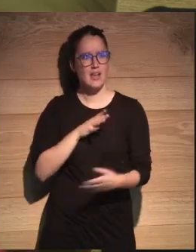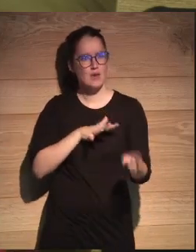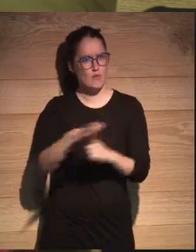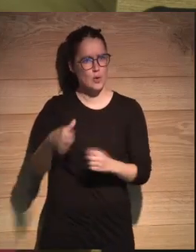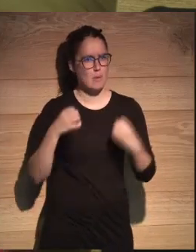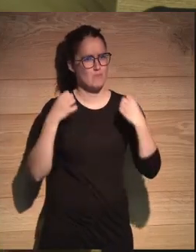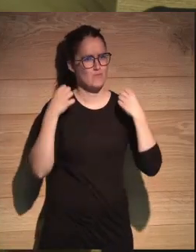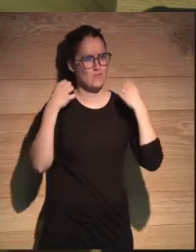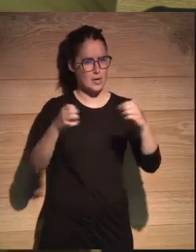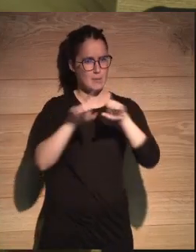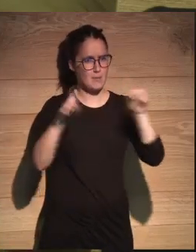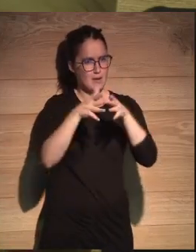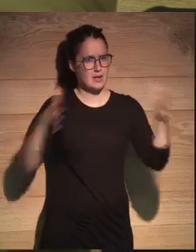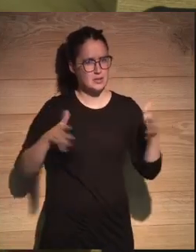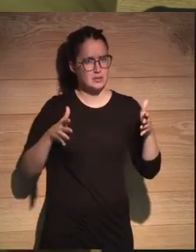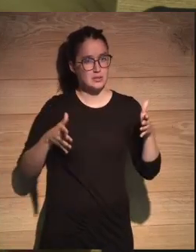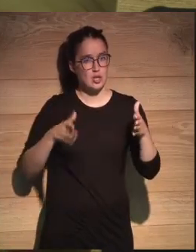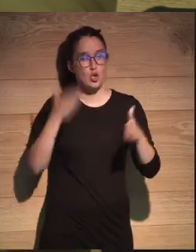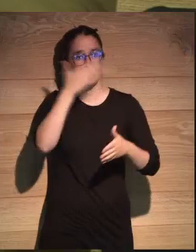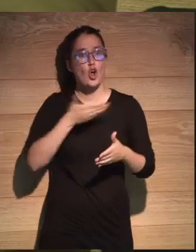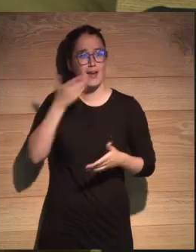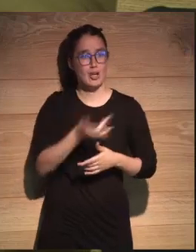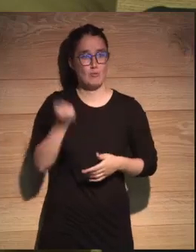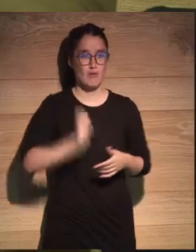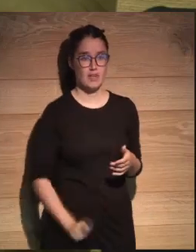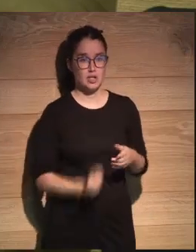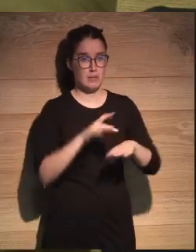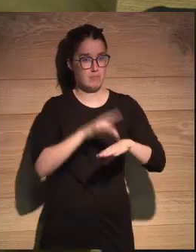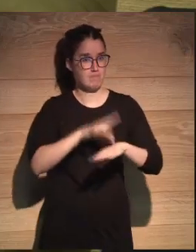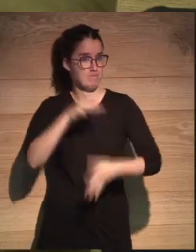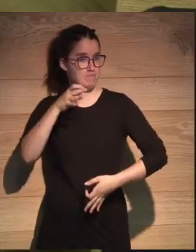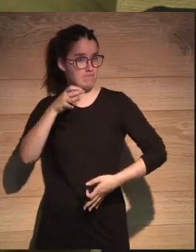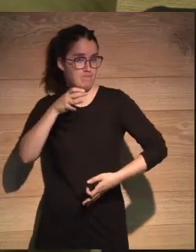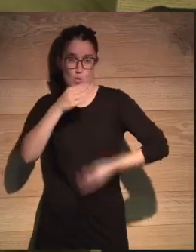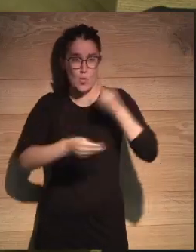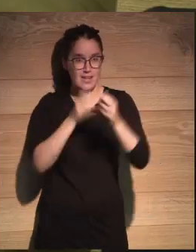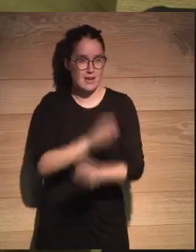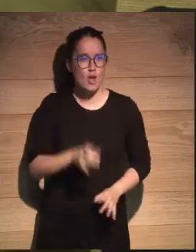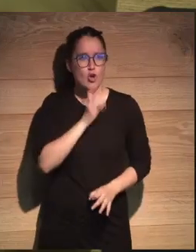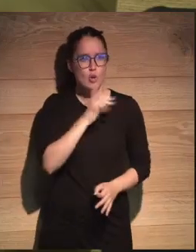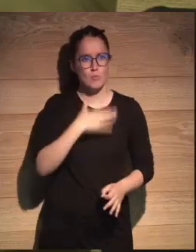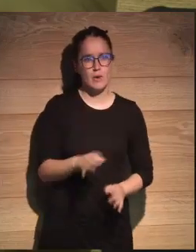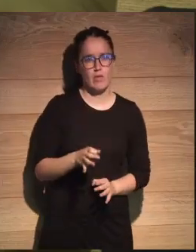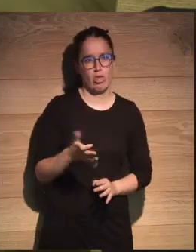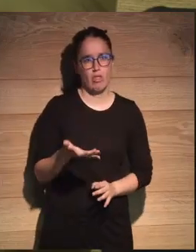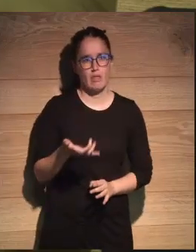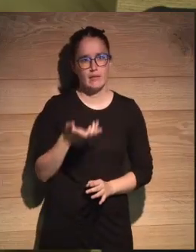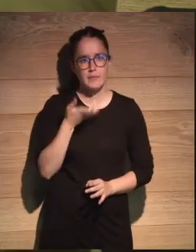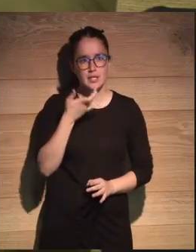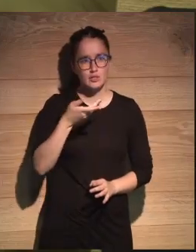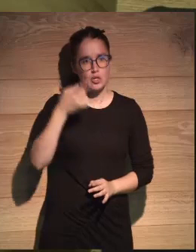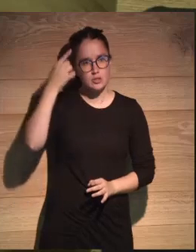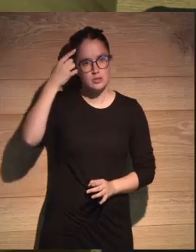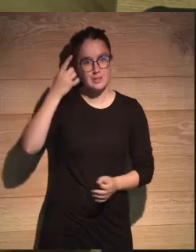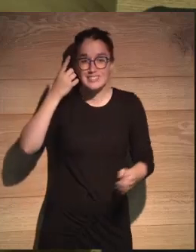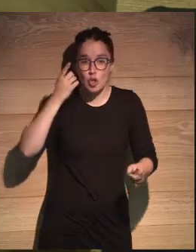fuertes ante que los colegios profesionales no están haciendo prácticamente nada. Hemos visto casos de juzgado de guardia. ¿Cómo puede ser posible que sea eso, que se